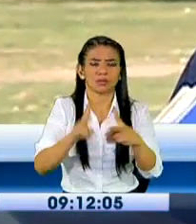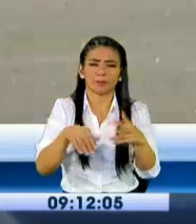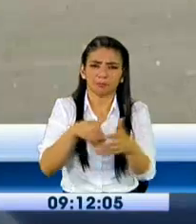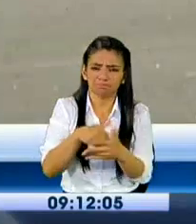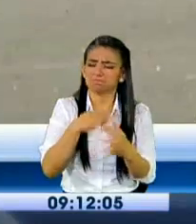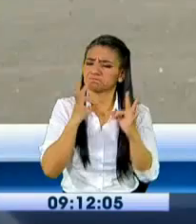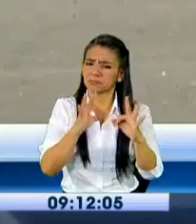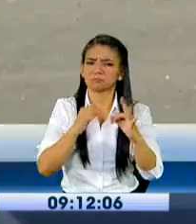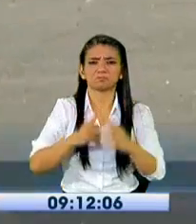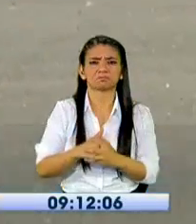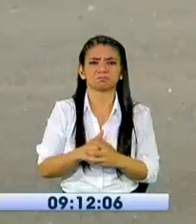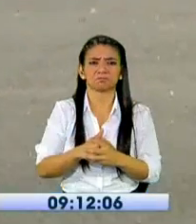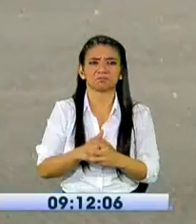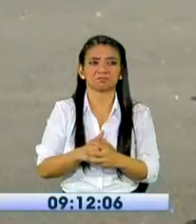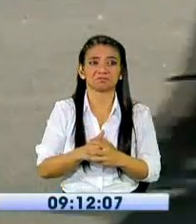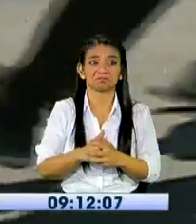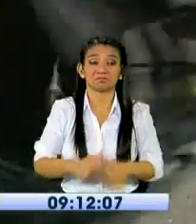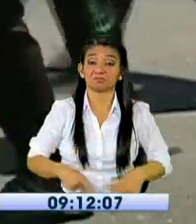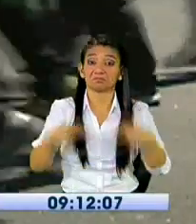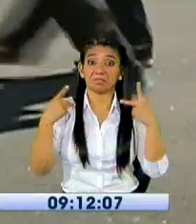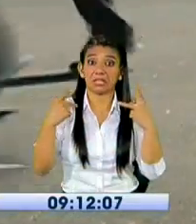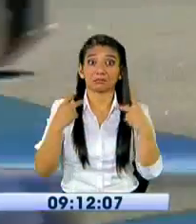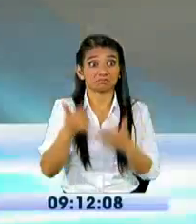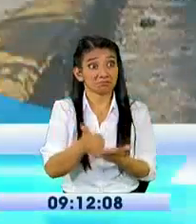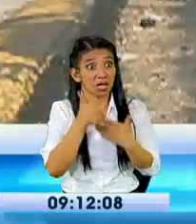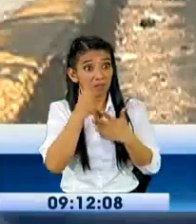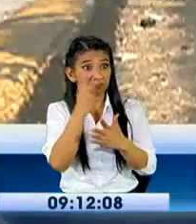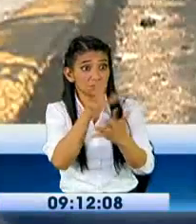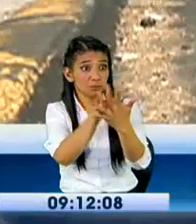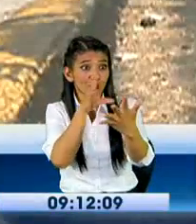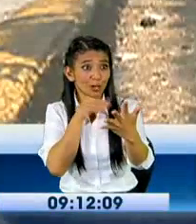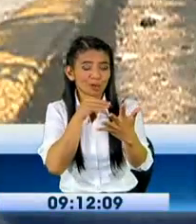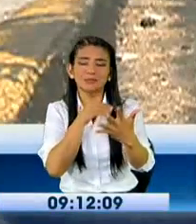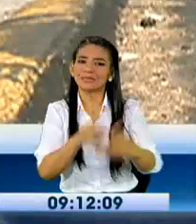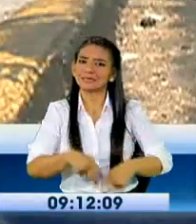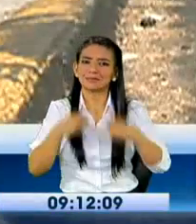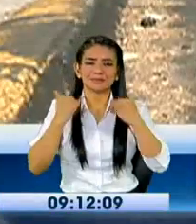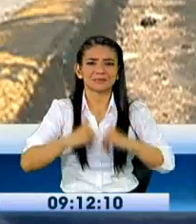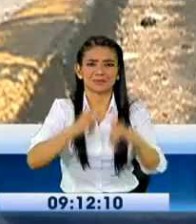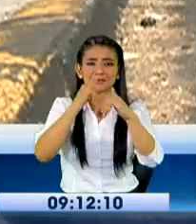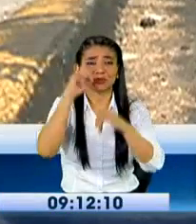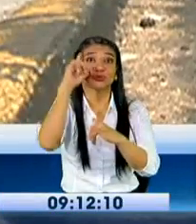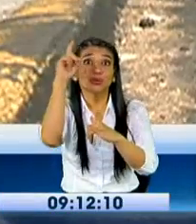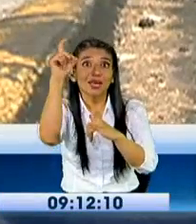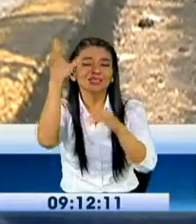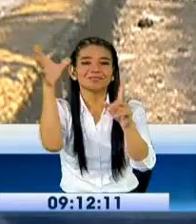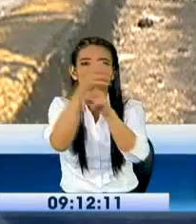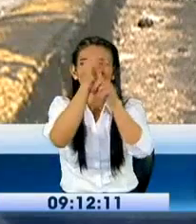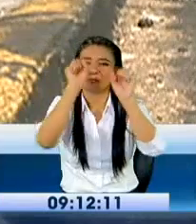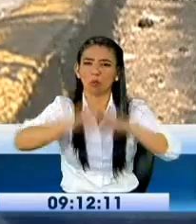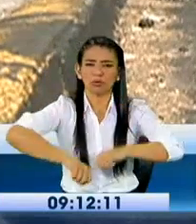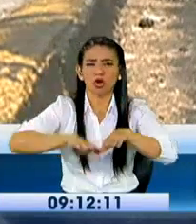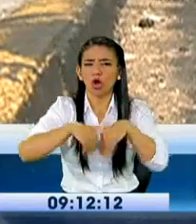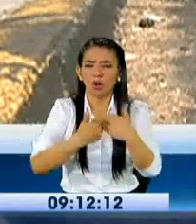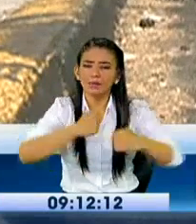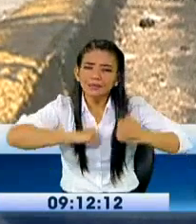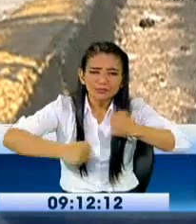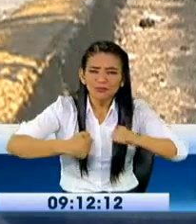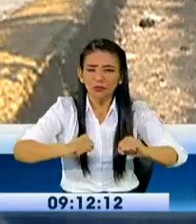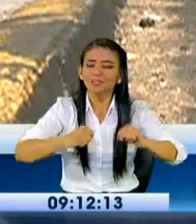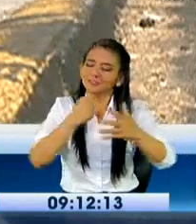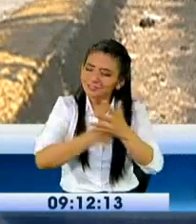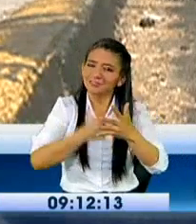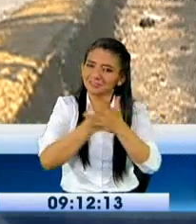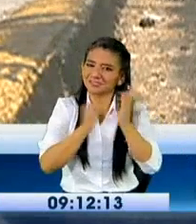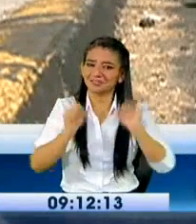así. Historias de vida que nos motivan a seguir, que nos dan la seguridad de que cada sueño se puede alcanzar con esfuerzo y